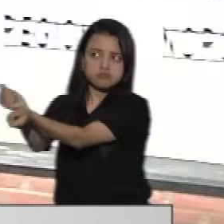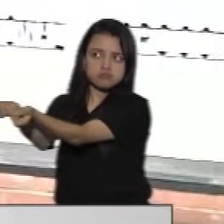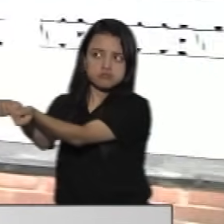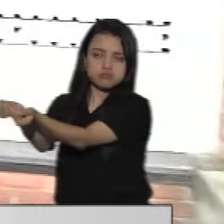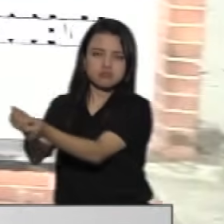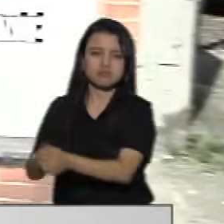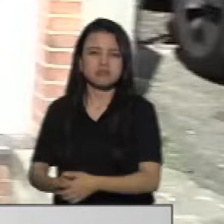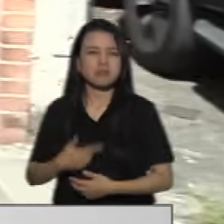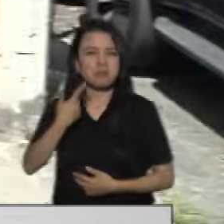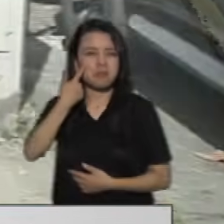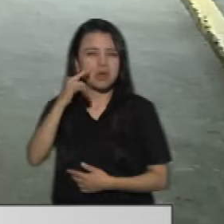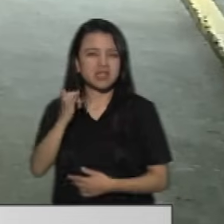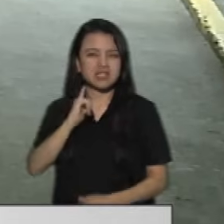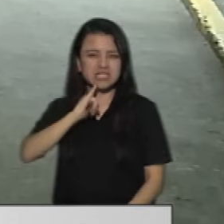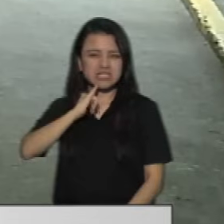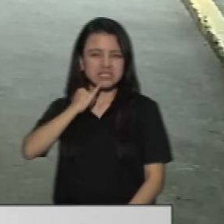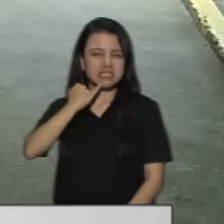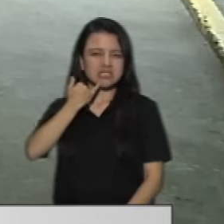pasional.